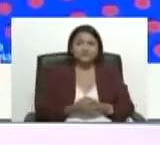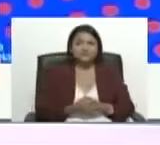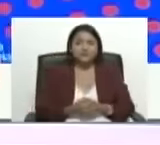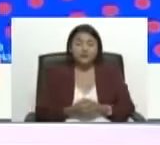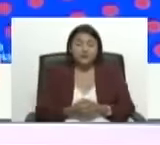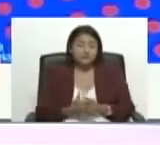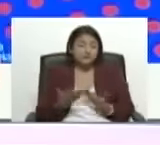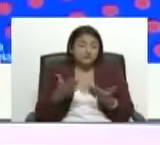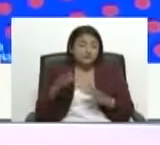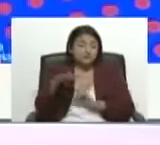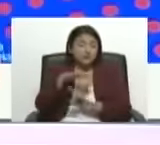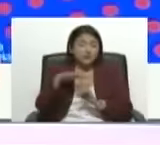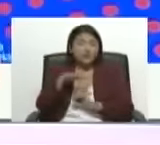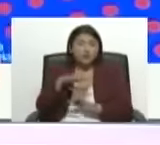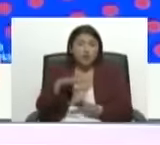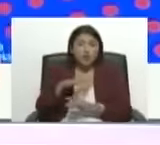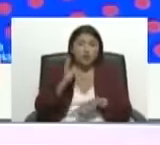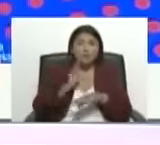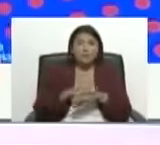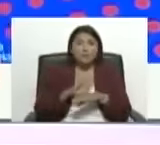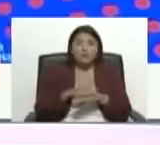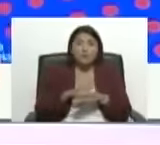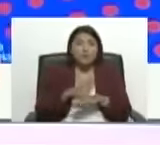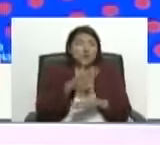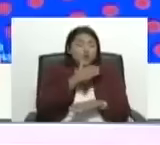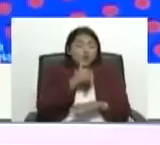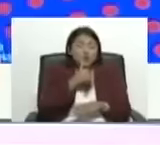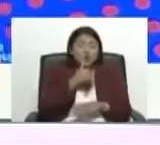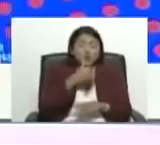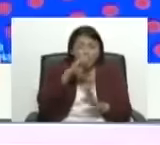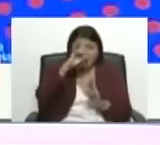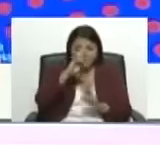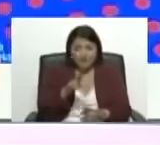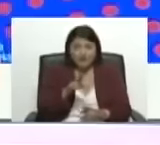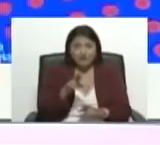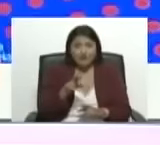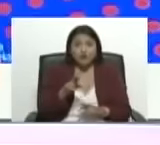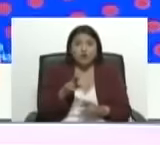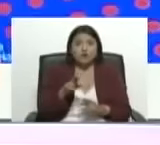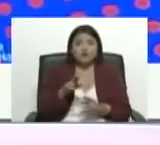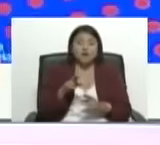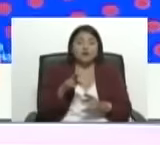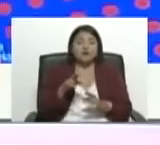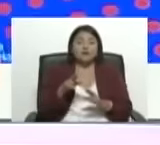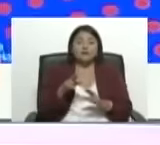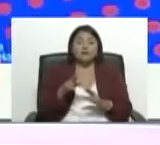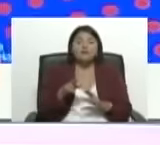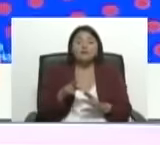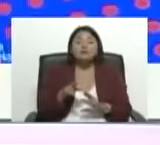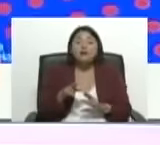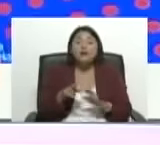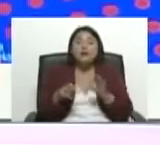situación. También por irrespeto a la legalidad internacional, por un bloqueo ilegítimo y criminal contra Venezuela.